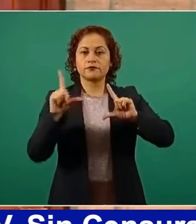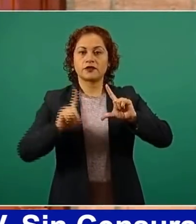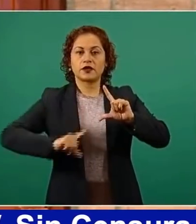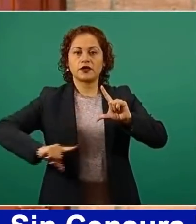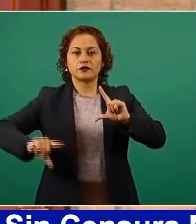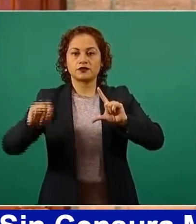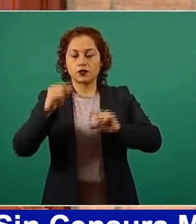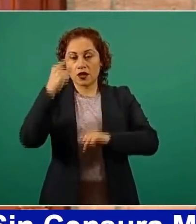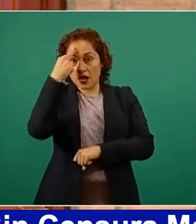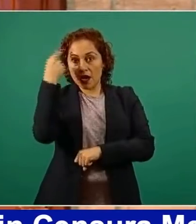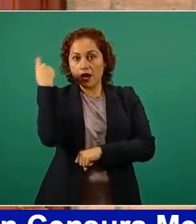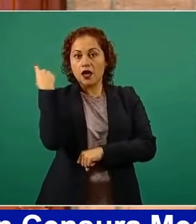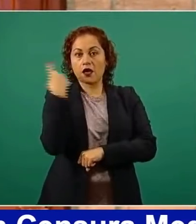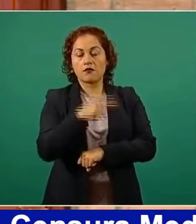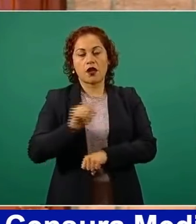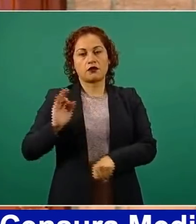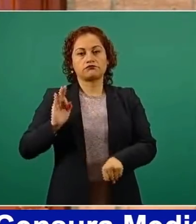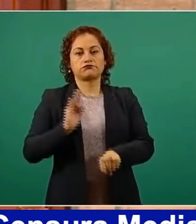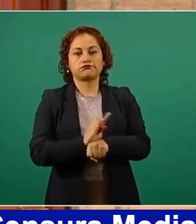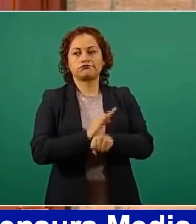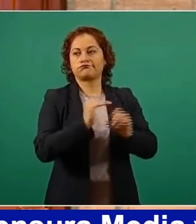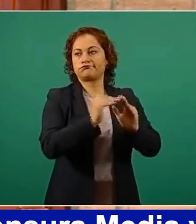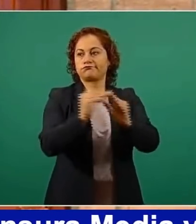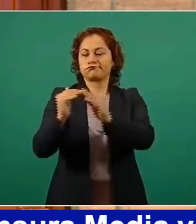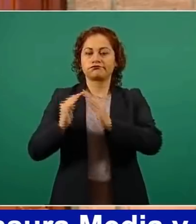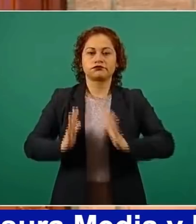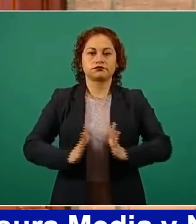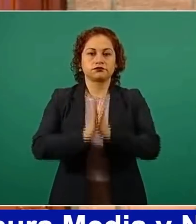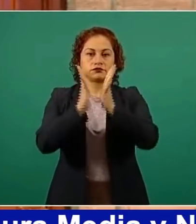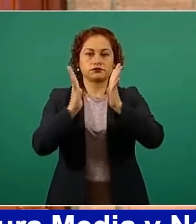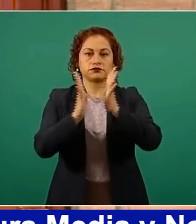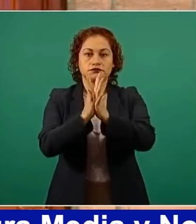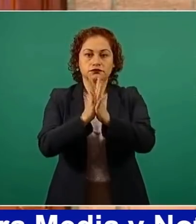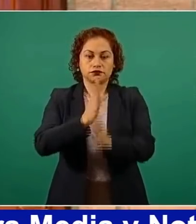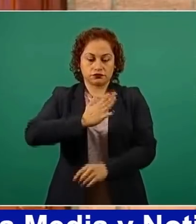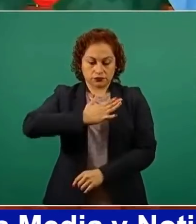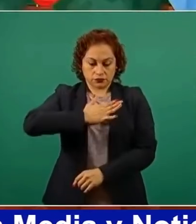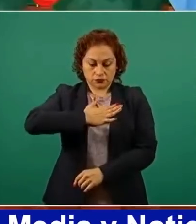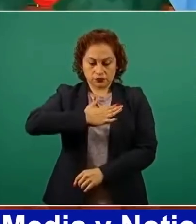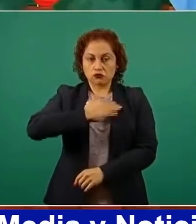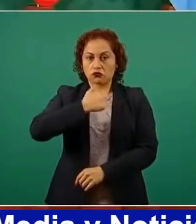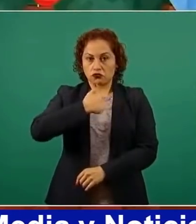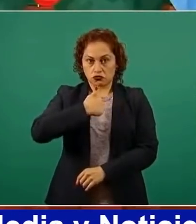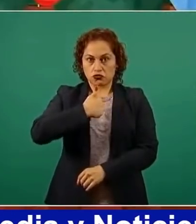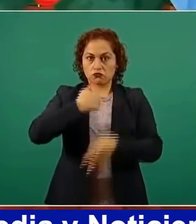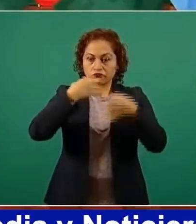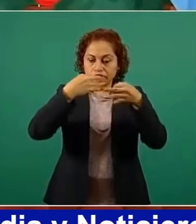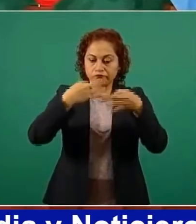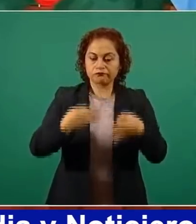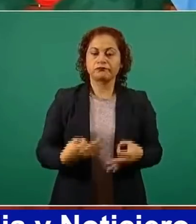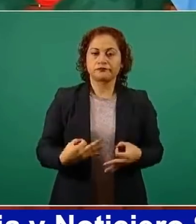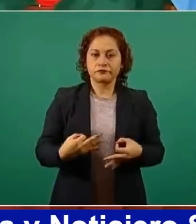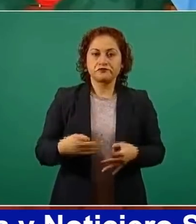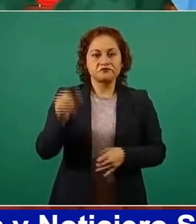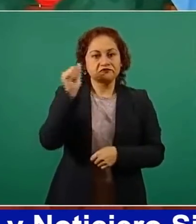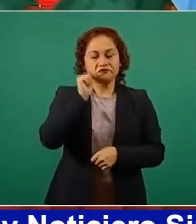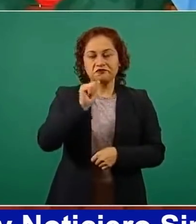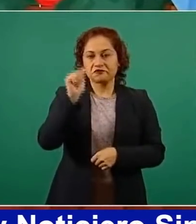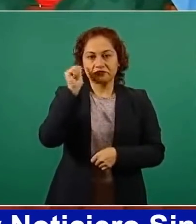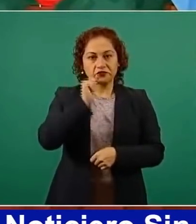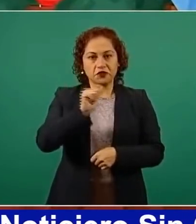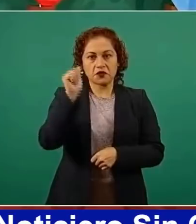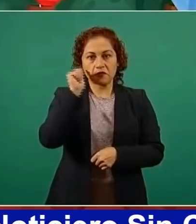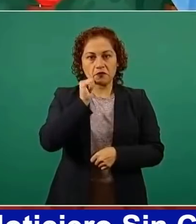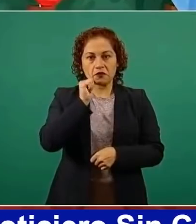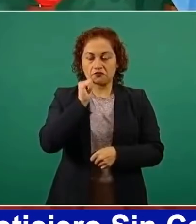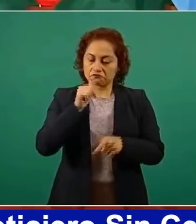democracia. Por mi parte, les manifiesto que actuaré, como siempre, con absoluta rectitud